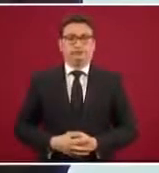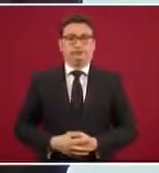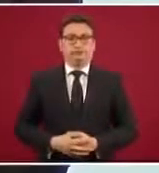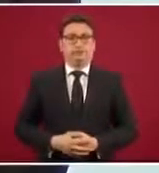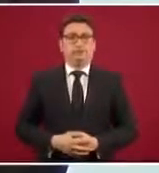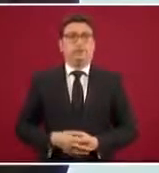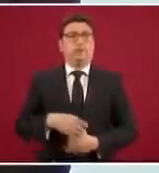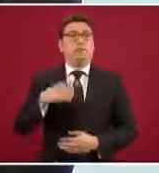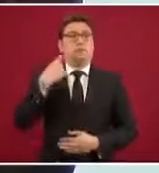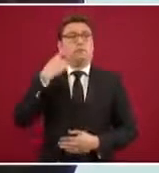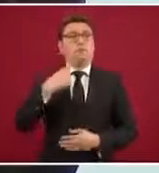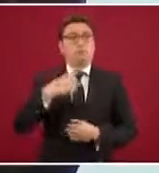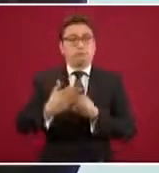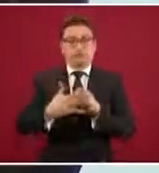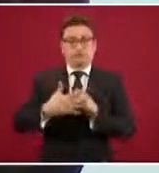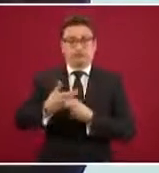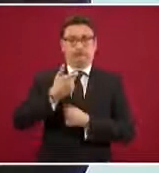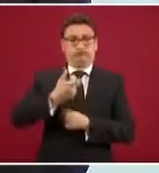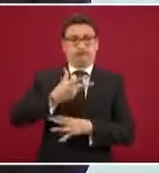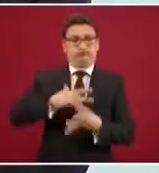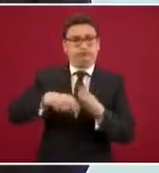para reactivar la economía?